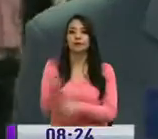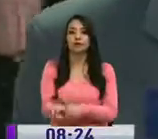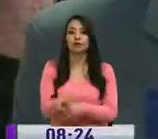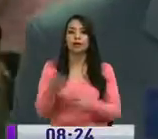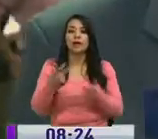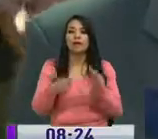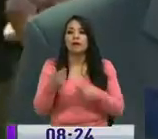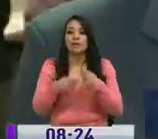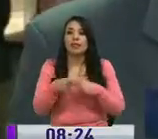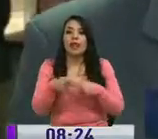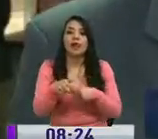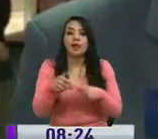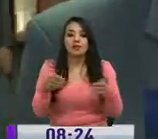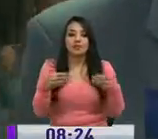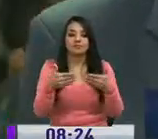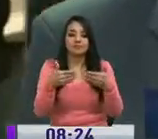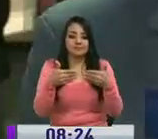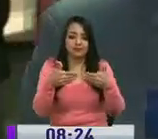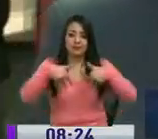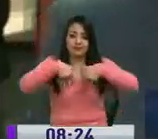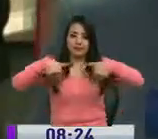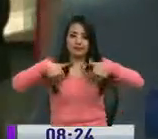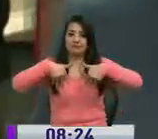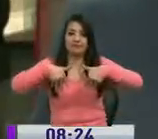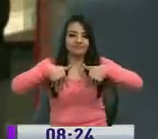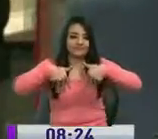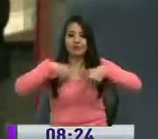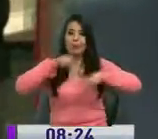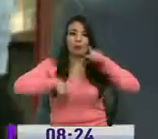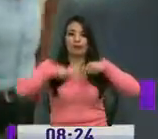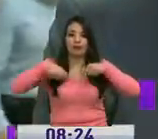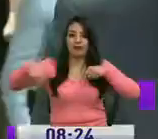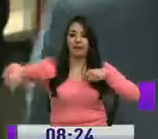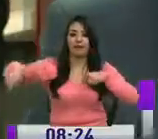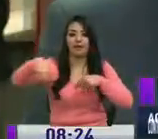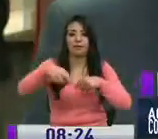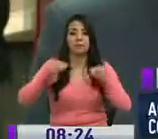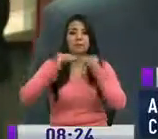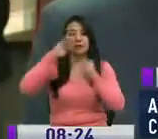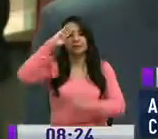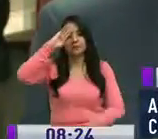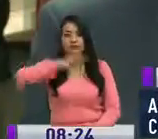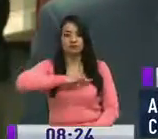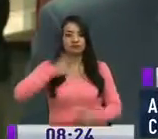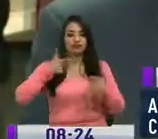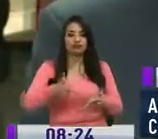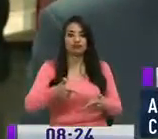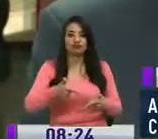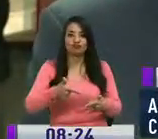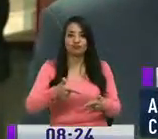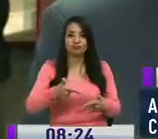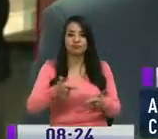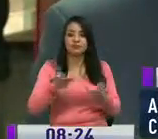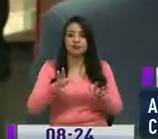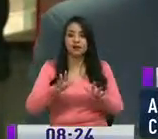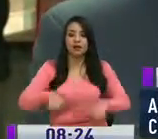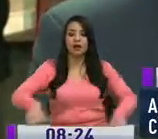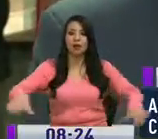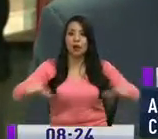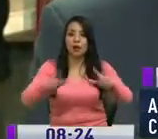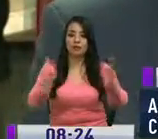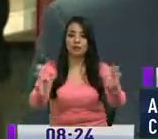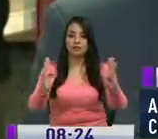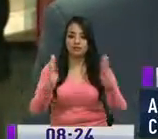comerciante pueda ingresar a esa parte donde está su cooperativa, más el dispositivo del personal. El dispositivo del personal estratégicamente puesto sobre esa